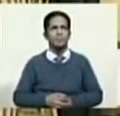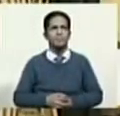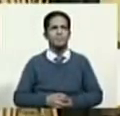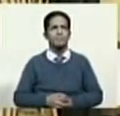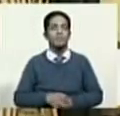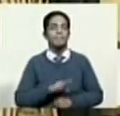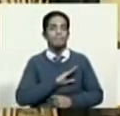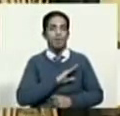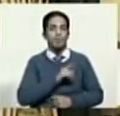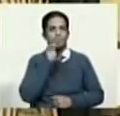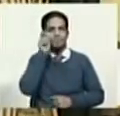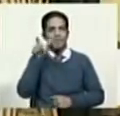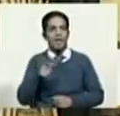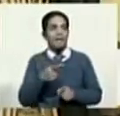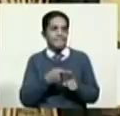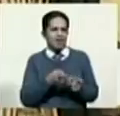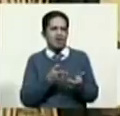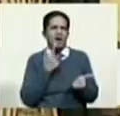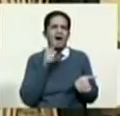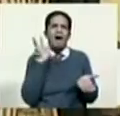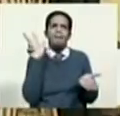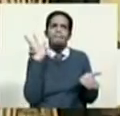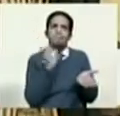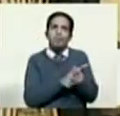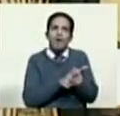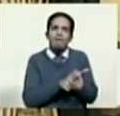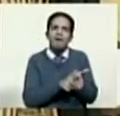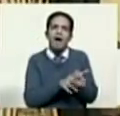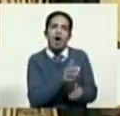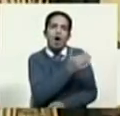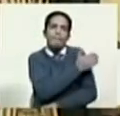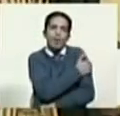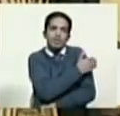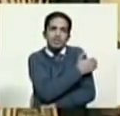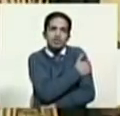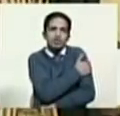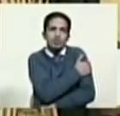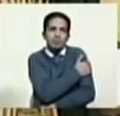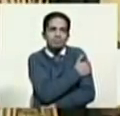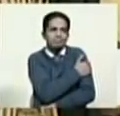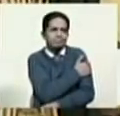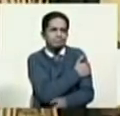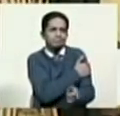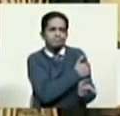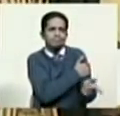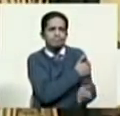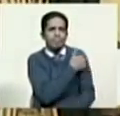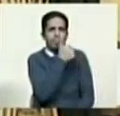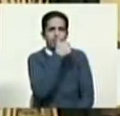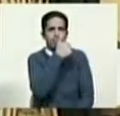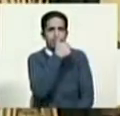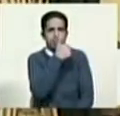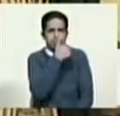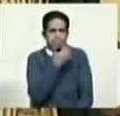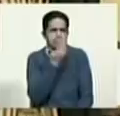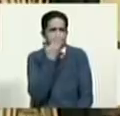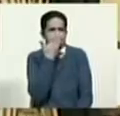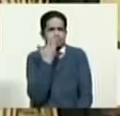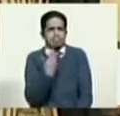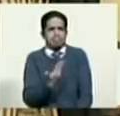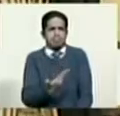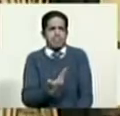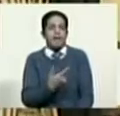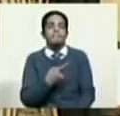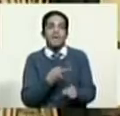Pero como lo aprueba la extrema derecha en una asamblea en desacato, no tiene ninguna vigencia eso en el país, pero lo aprueban ellos